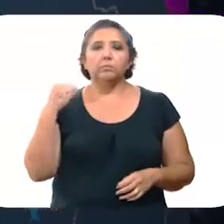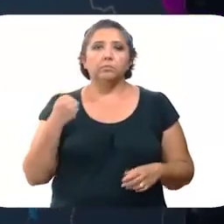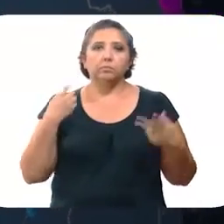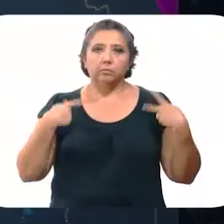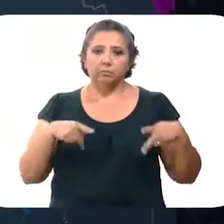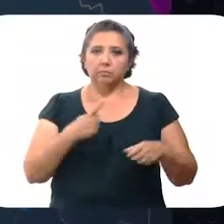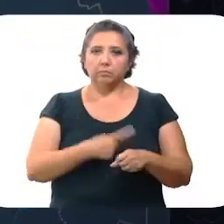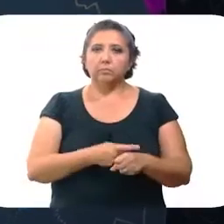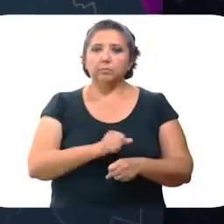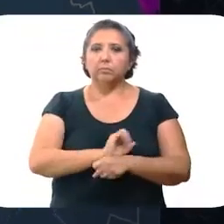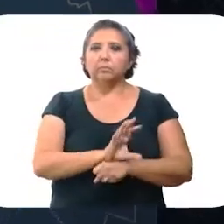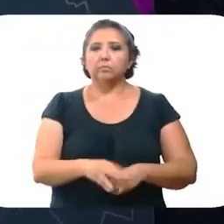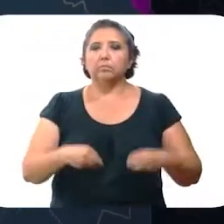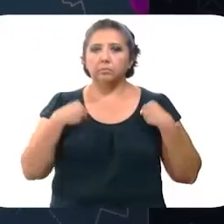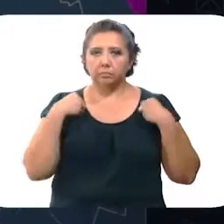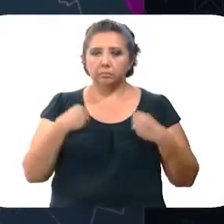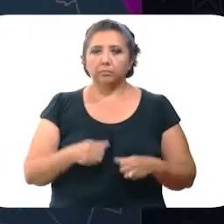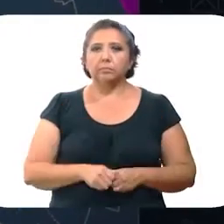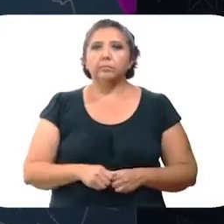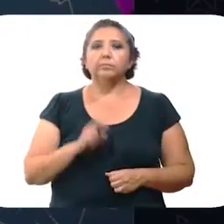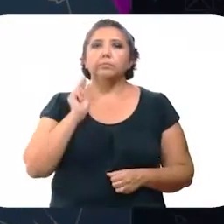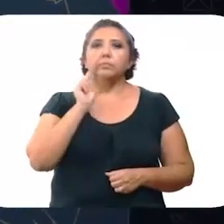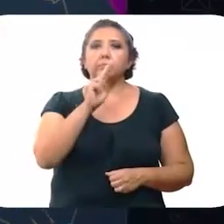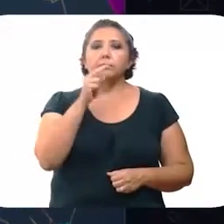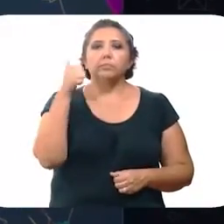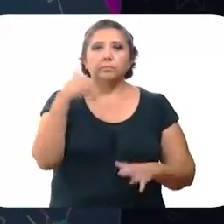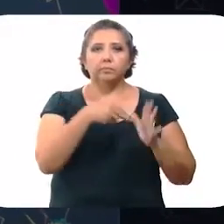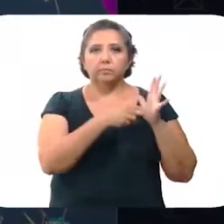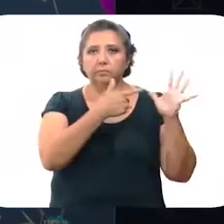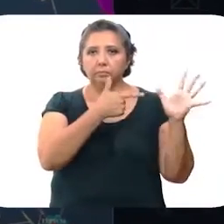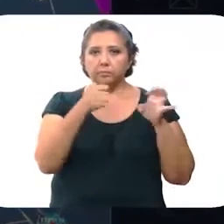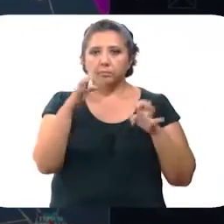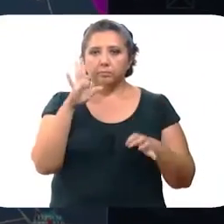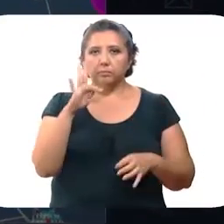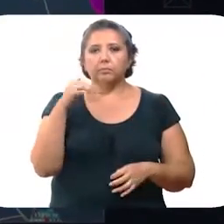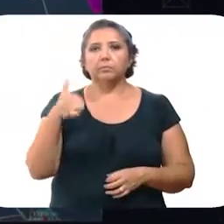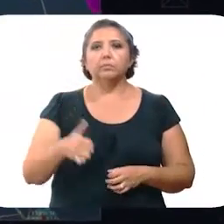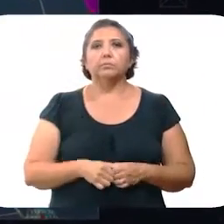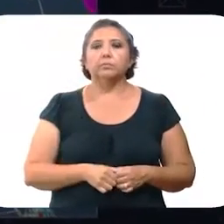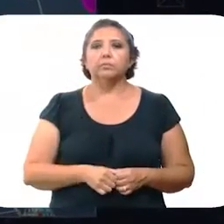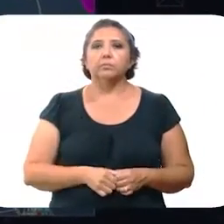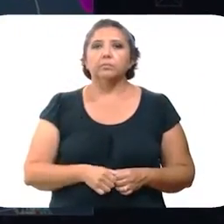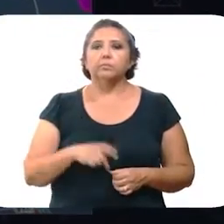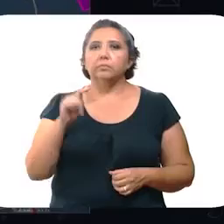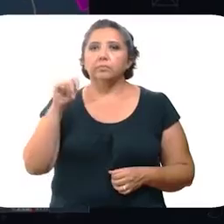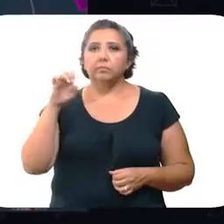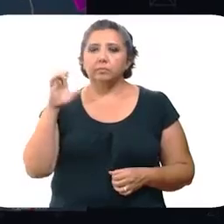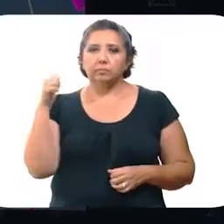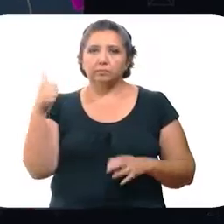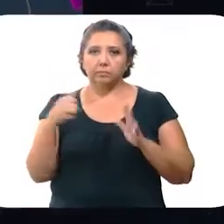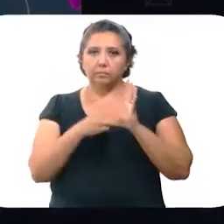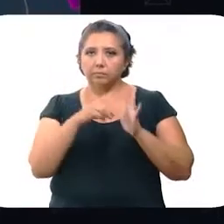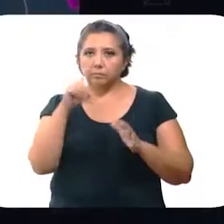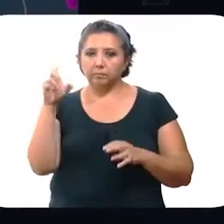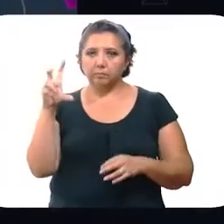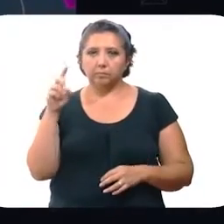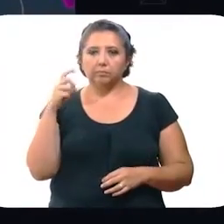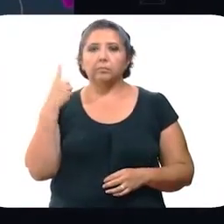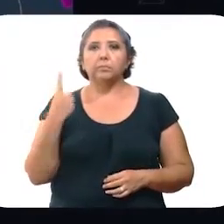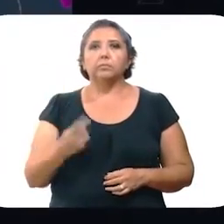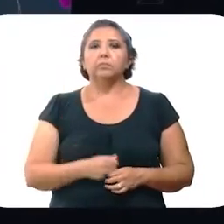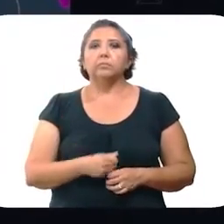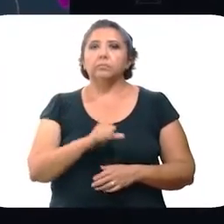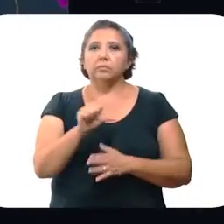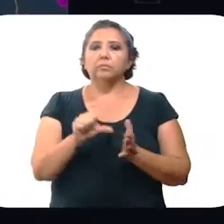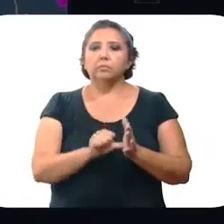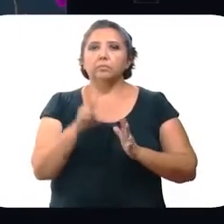seiscientos noventa y nueve maks okupak ateole coronavirus, utak tuyos palukinil mayo, le tíobe tía no seis mil setecientos cuarenta y seis,